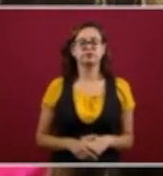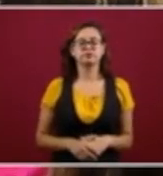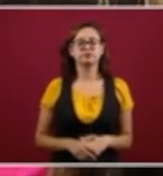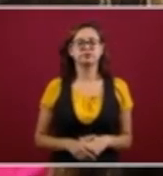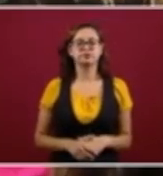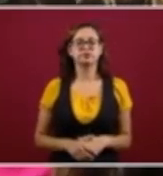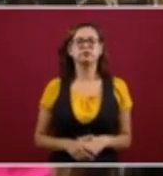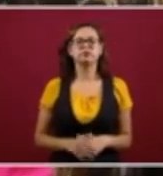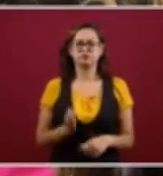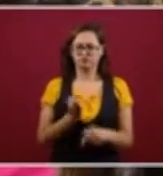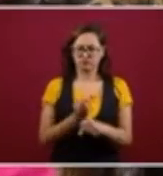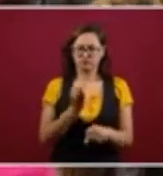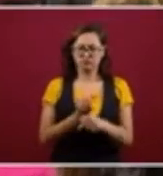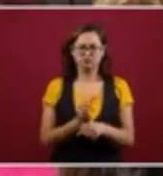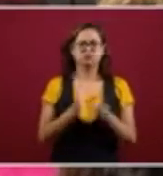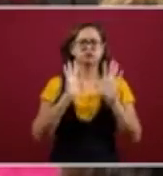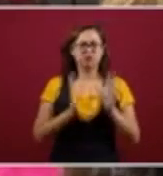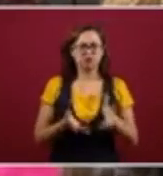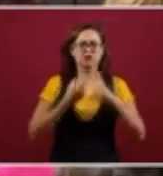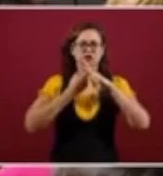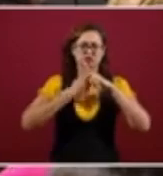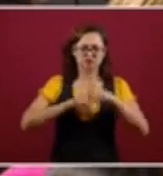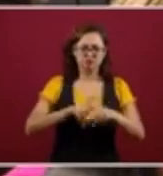una investigación abierta